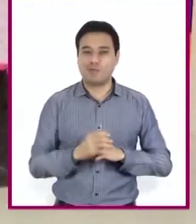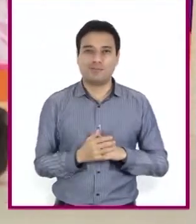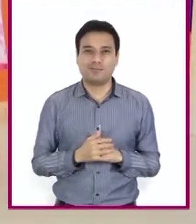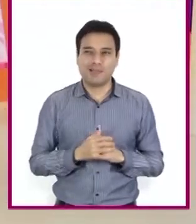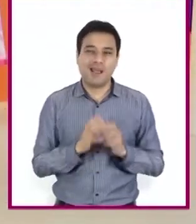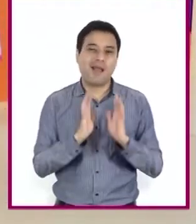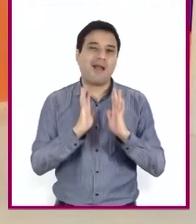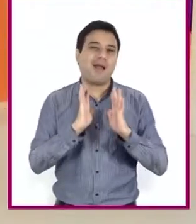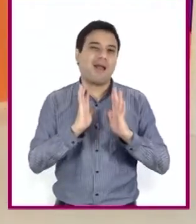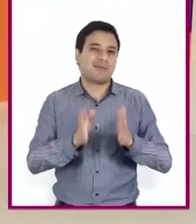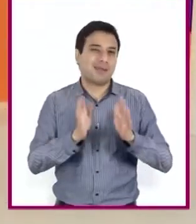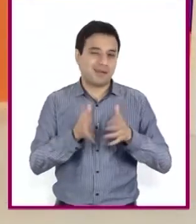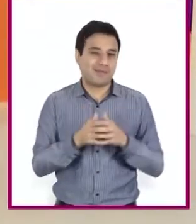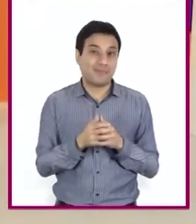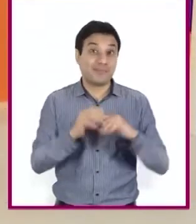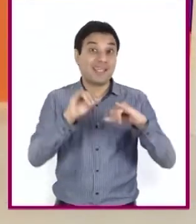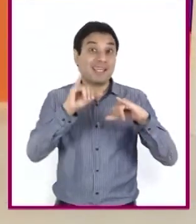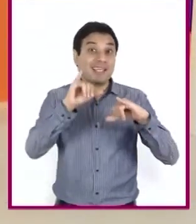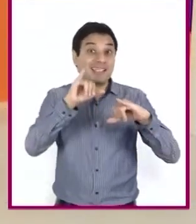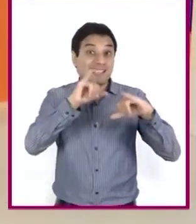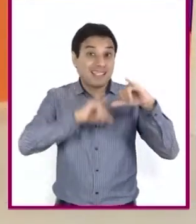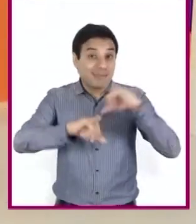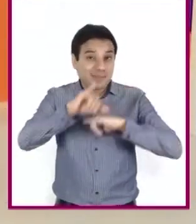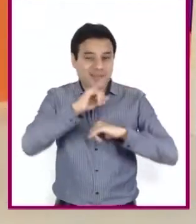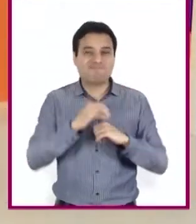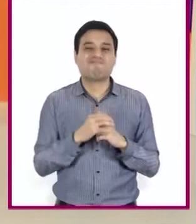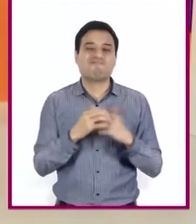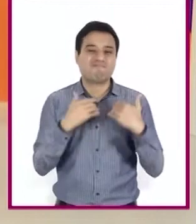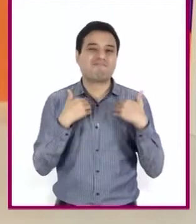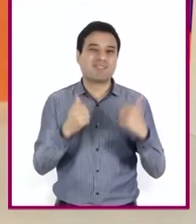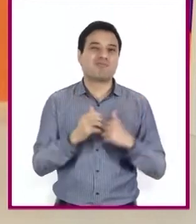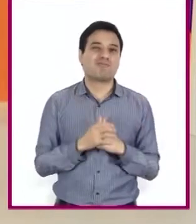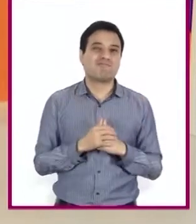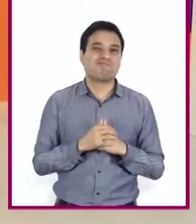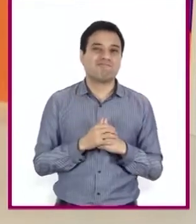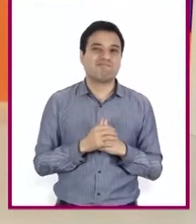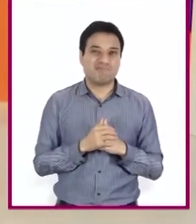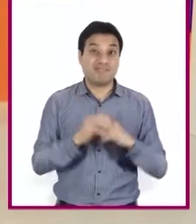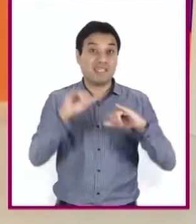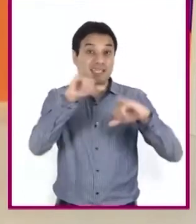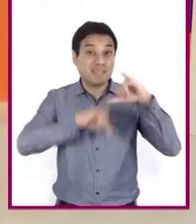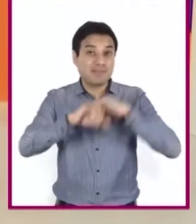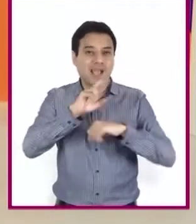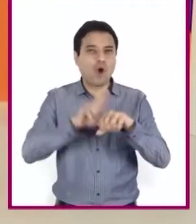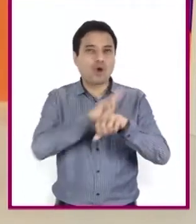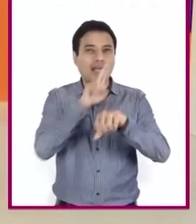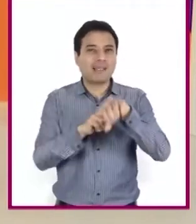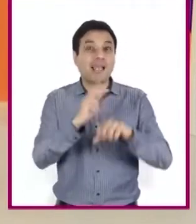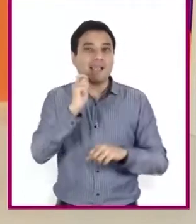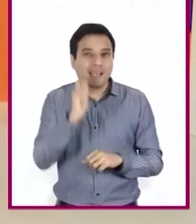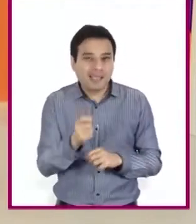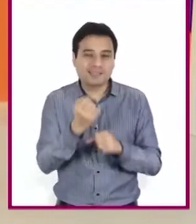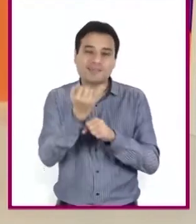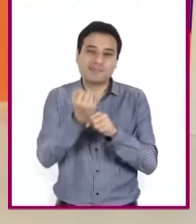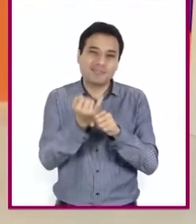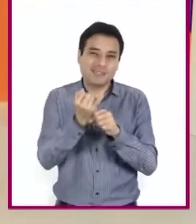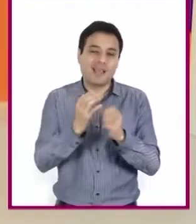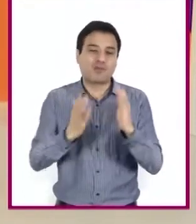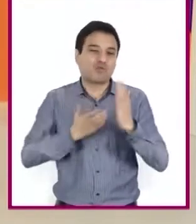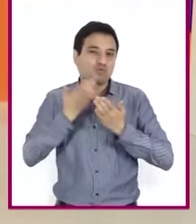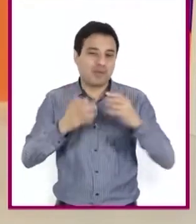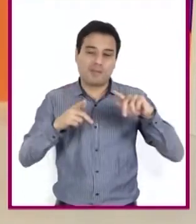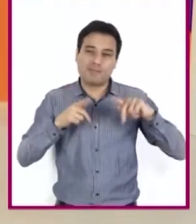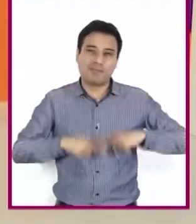claro que la química de los seres vivos la estudia la química orgánica, ya que el carbono es uno de los